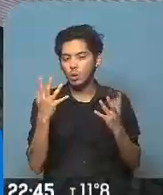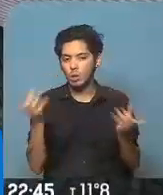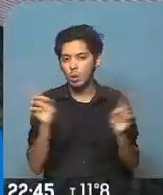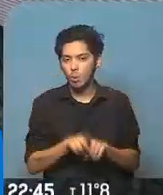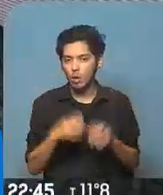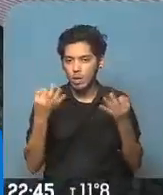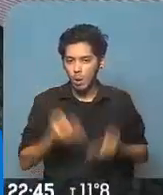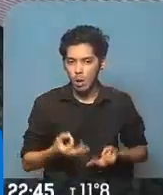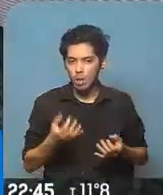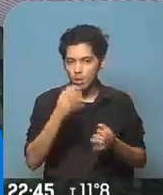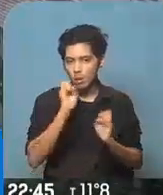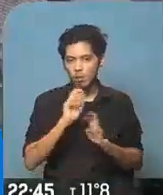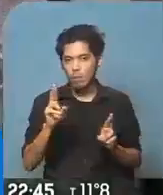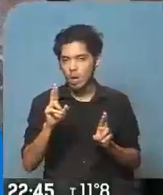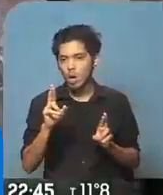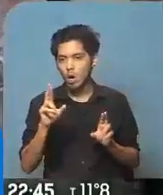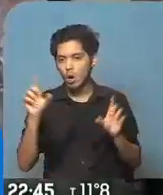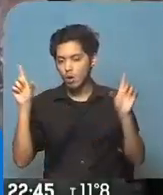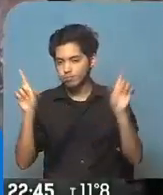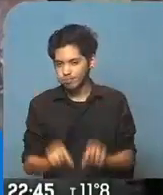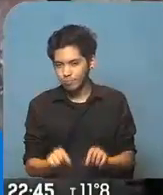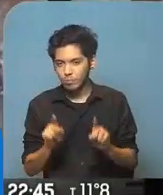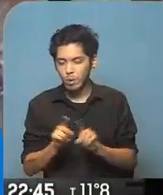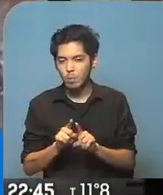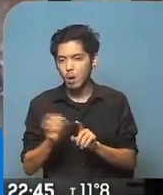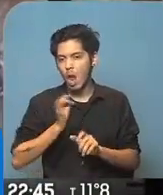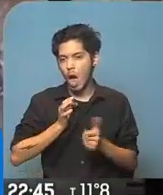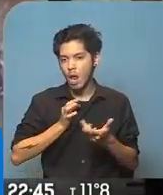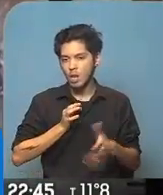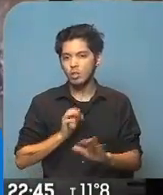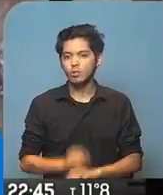su peor recesión en décadas.